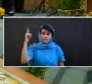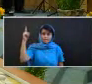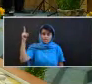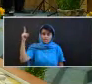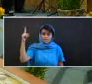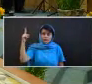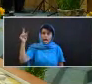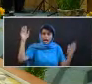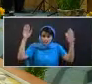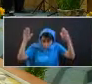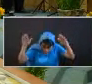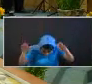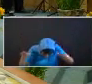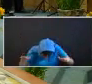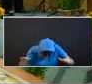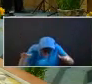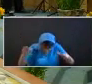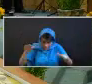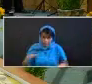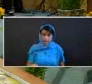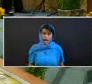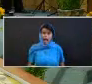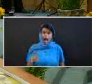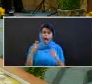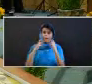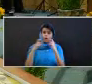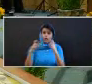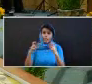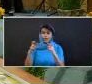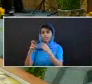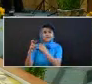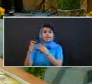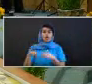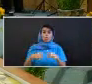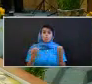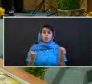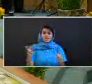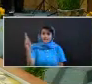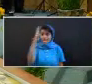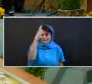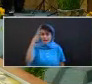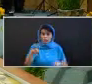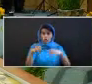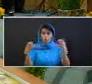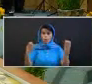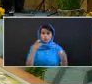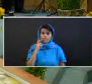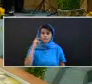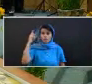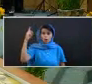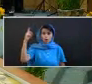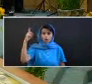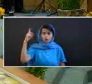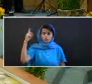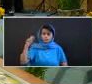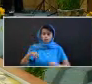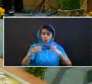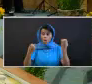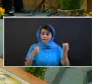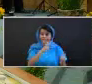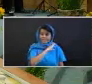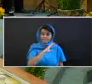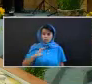a adorarte, a proclamarte como Rey, como Señor, como el